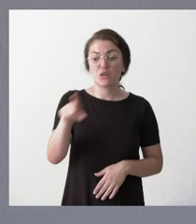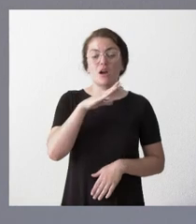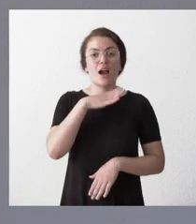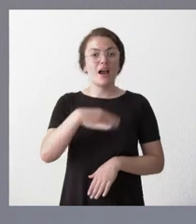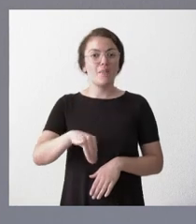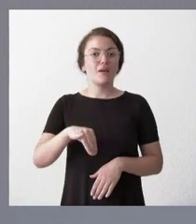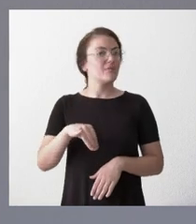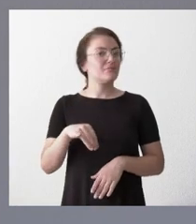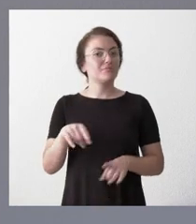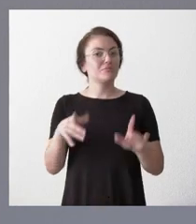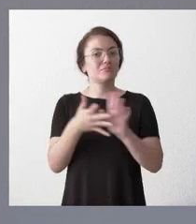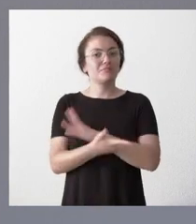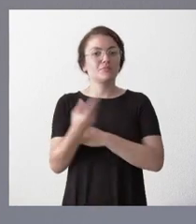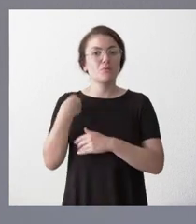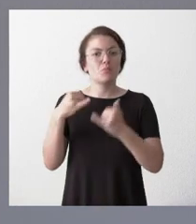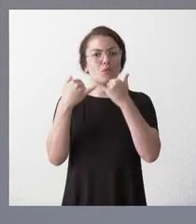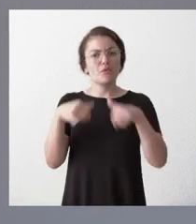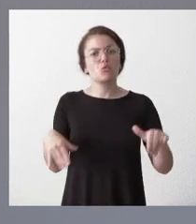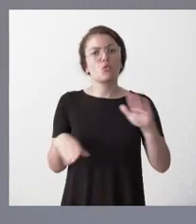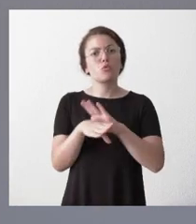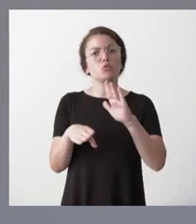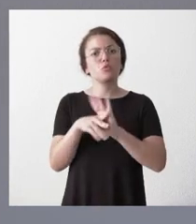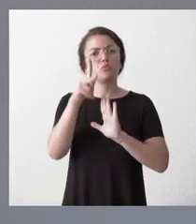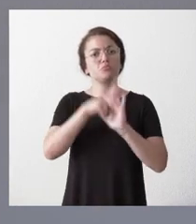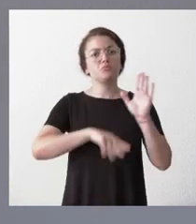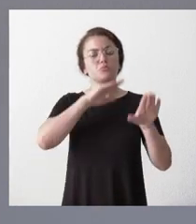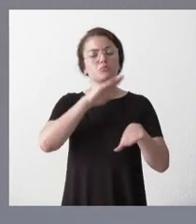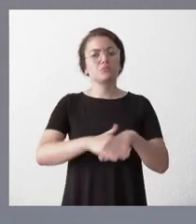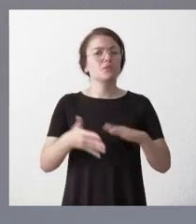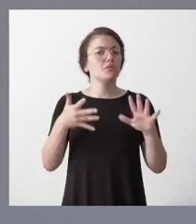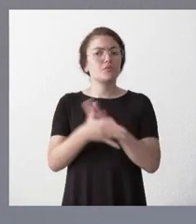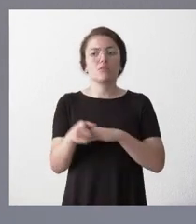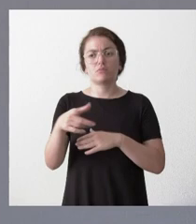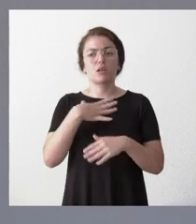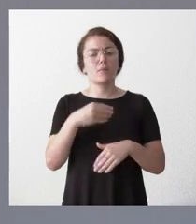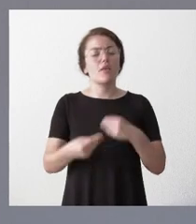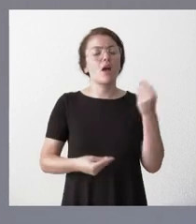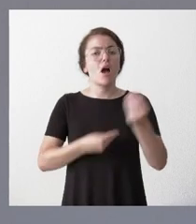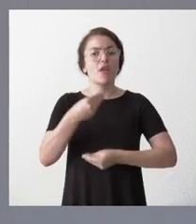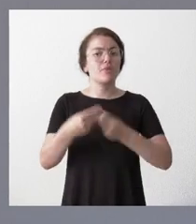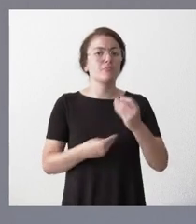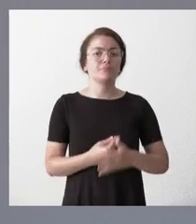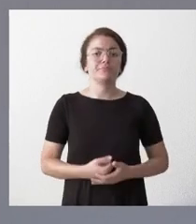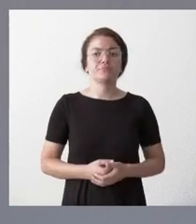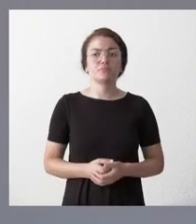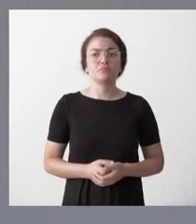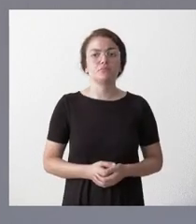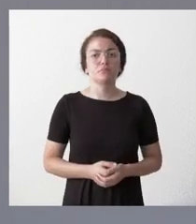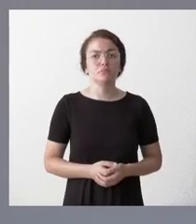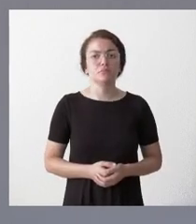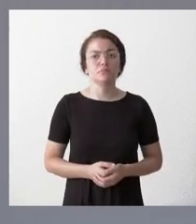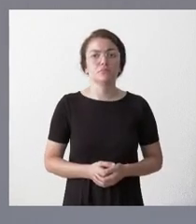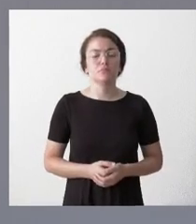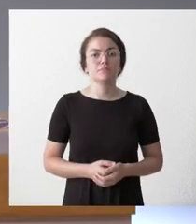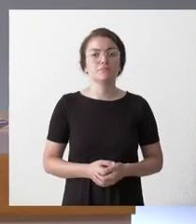el mantenimiento de la actividad de forma compatible con el cumplimiento de la normativa, pues lógicamente podrán realizar la actividad. Y damos